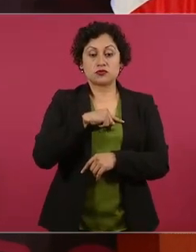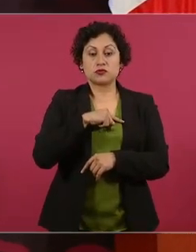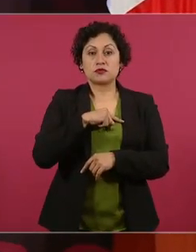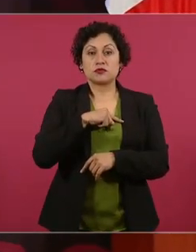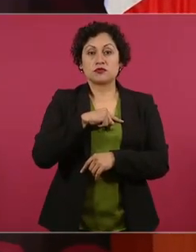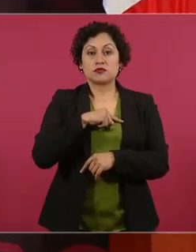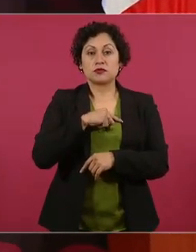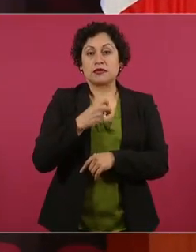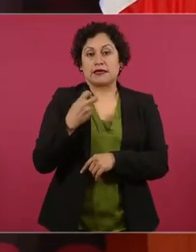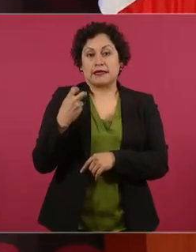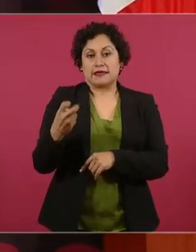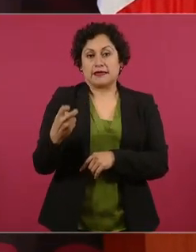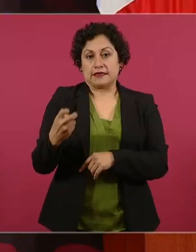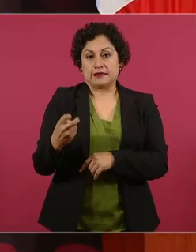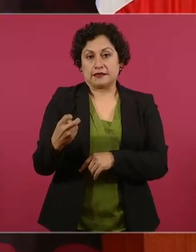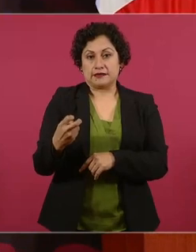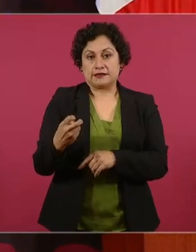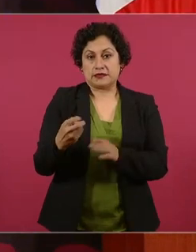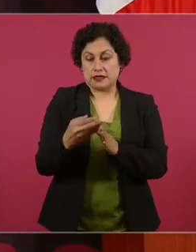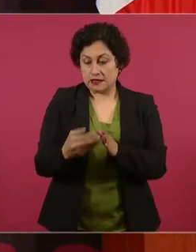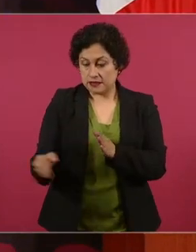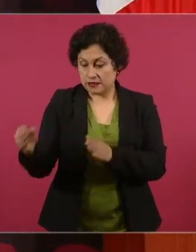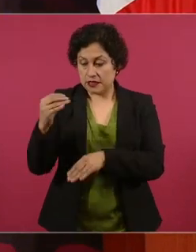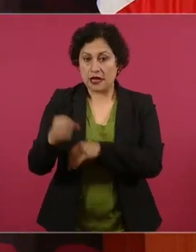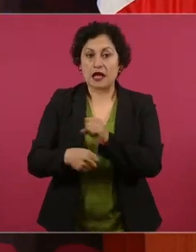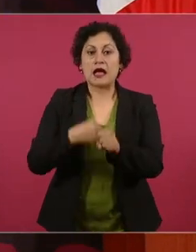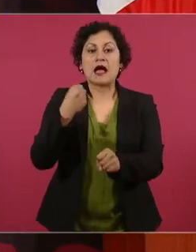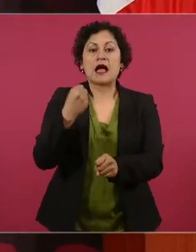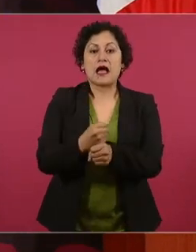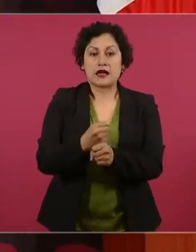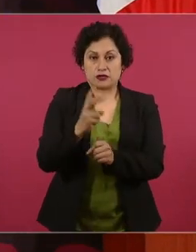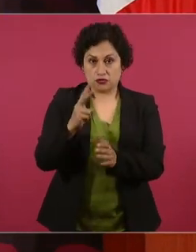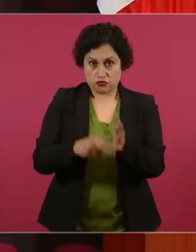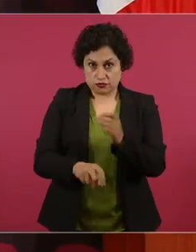esta proyección es del 24, es a finales del 24.